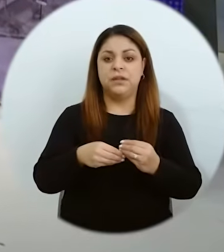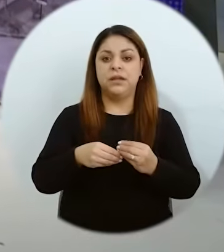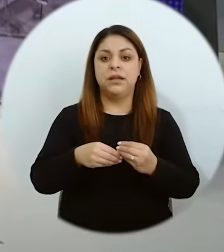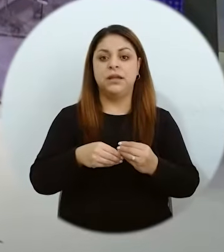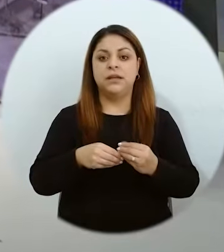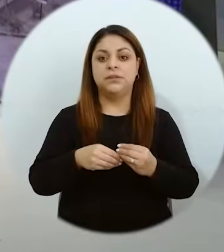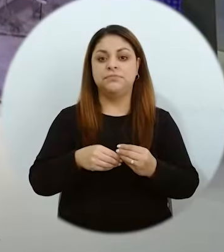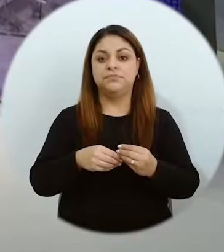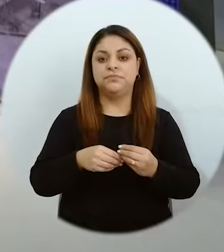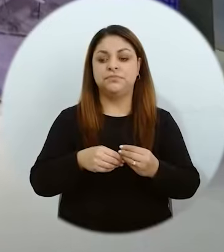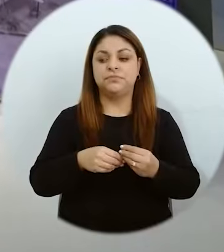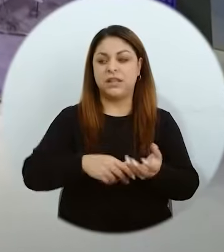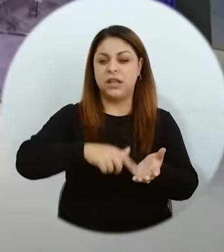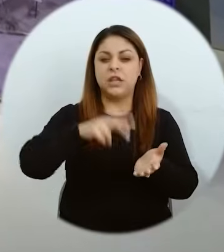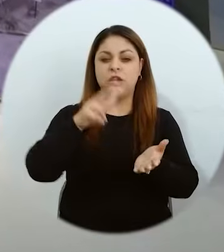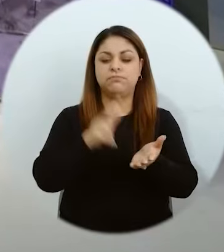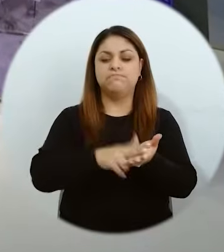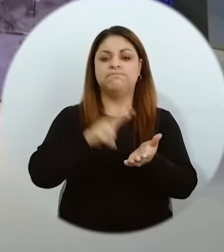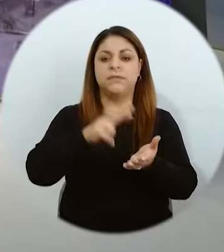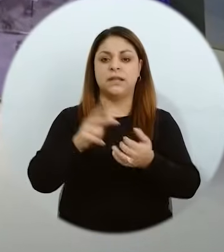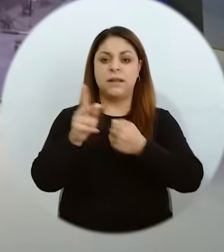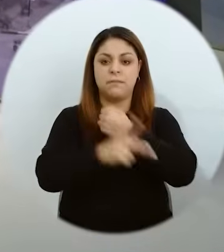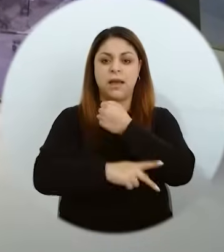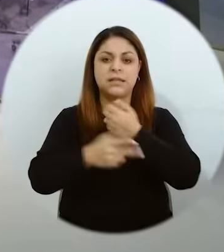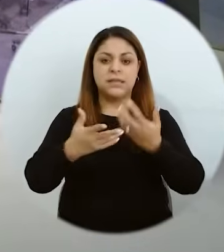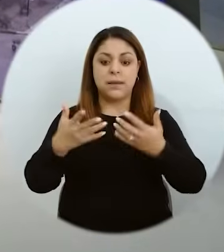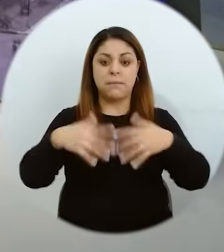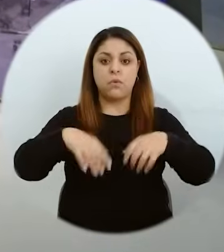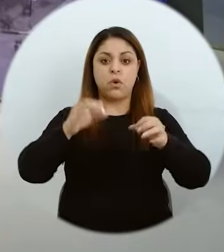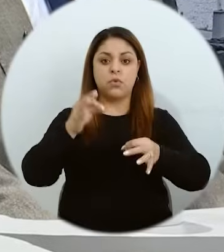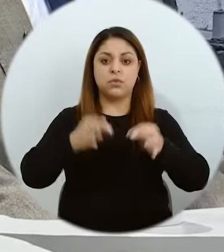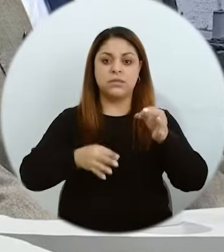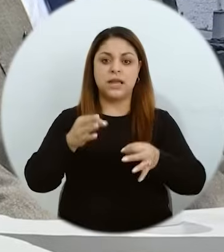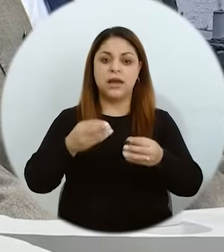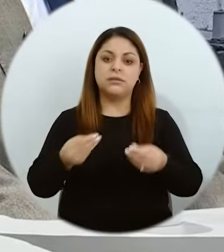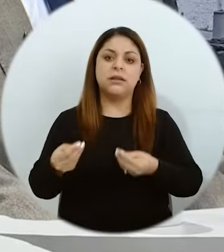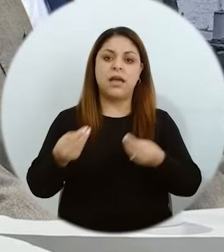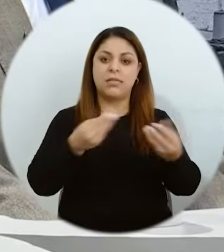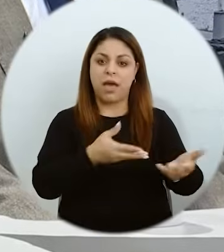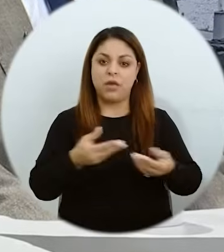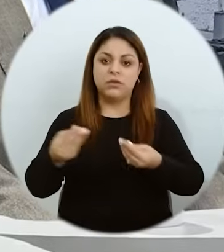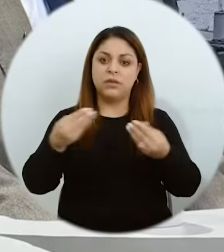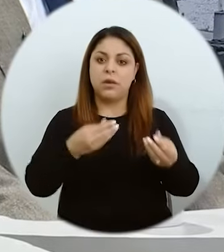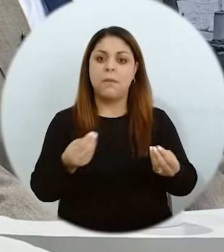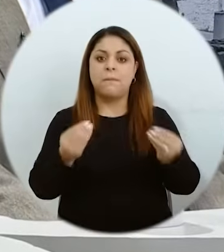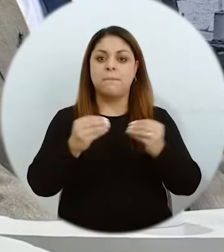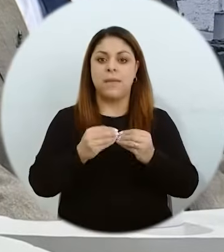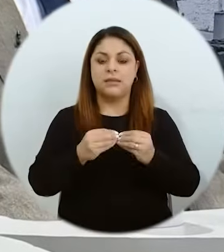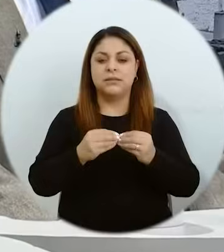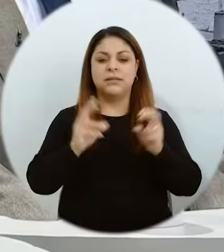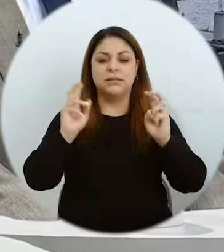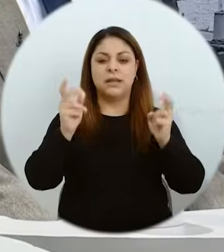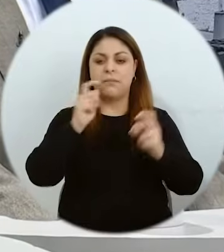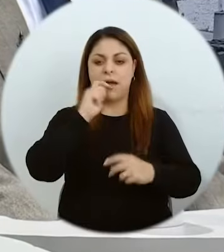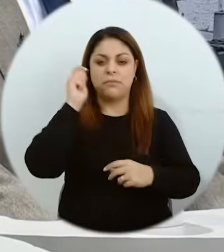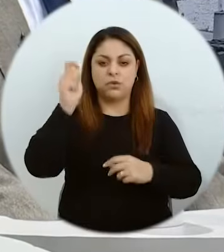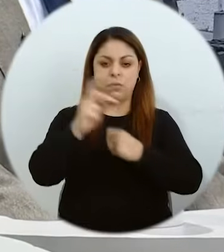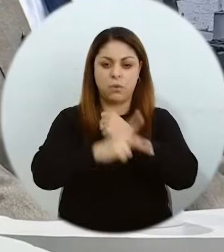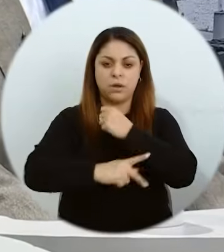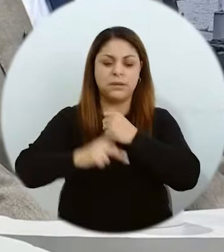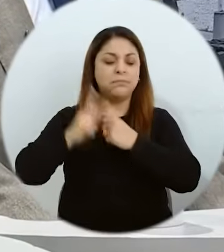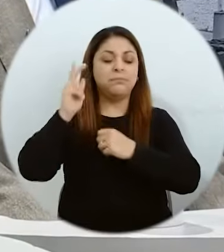la sobrelitigiosidad en el país, que al Poder Judicial también se le están dando cada vez más funciones de árbitro político.